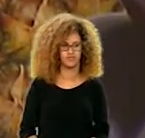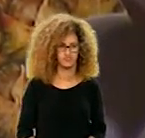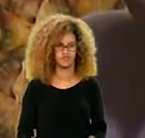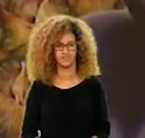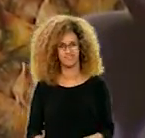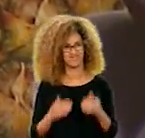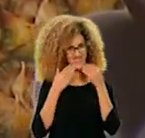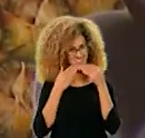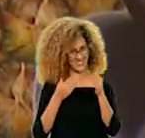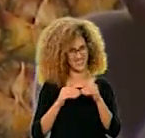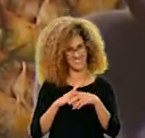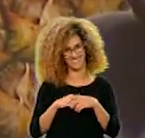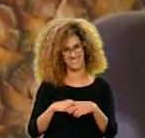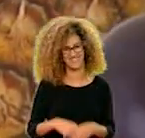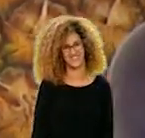Gracias.